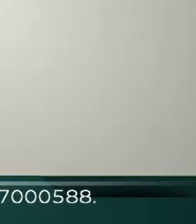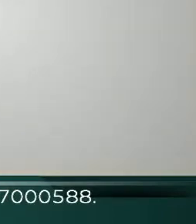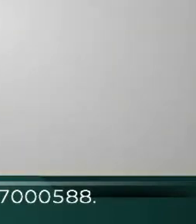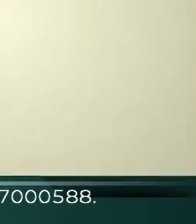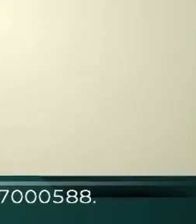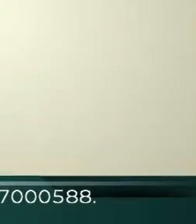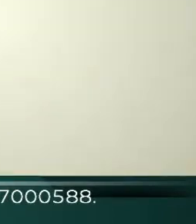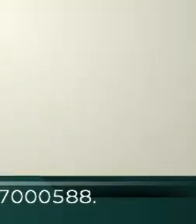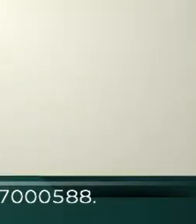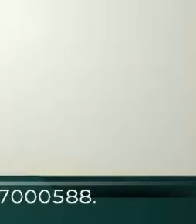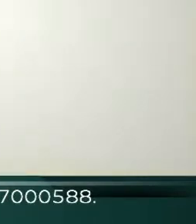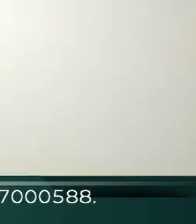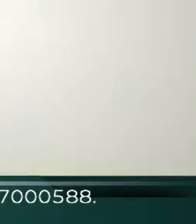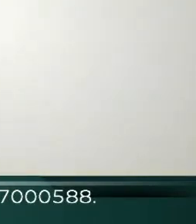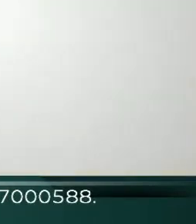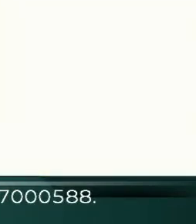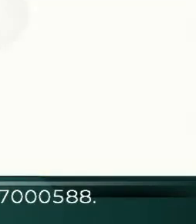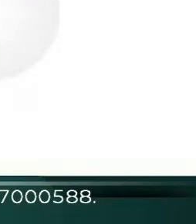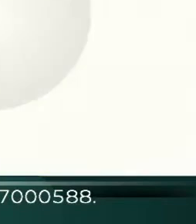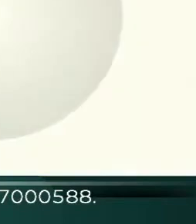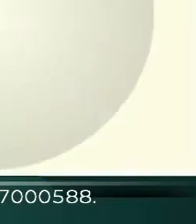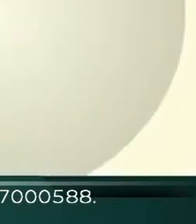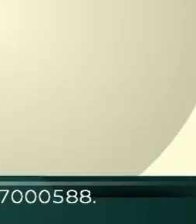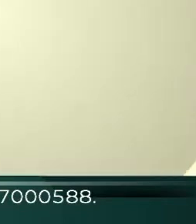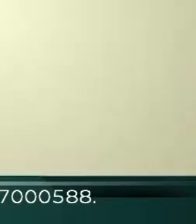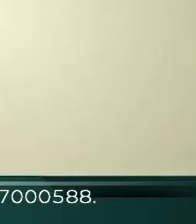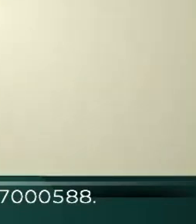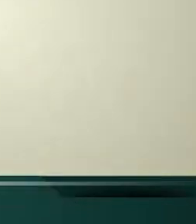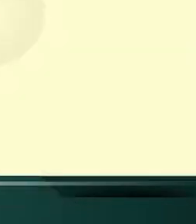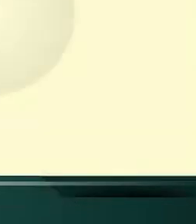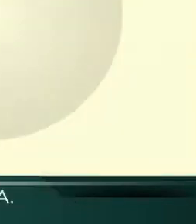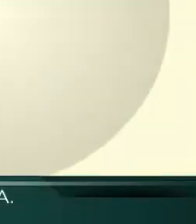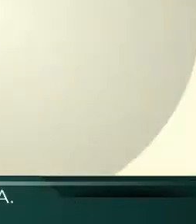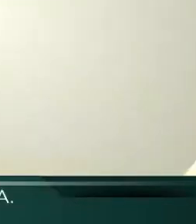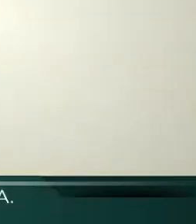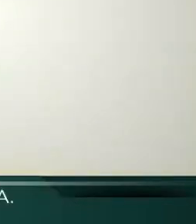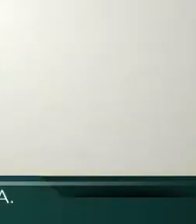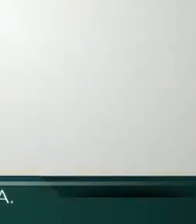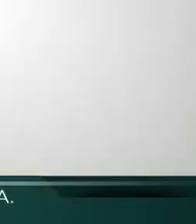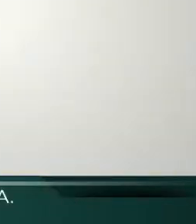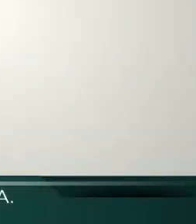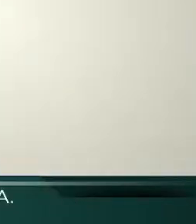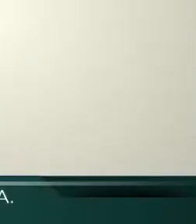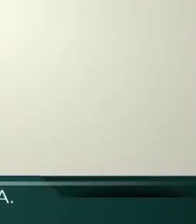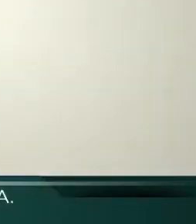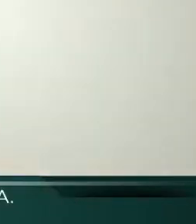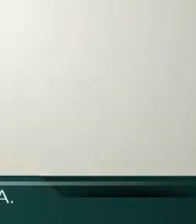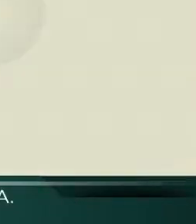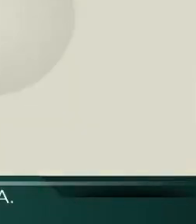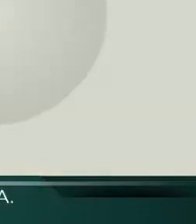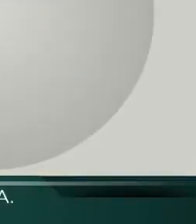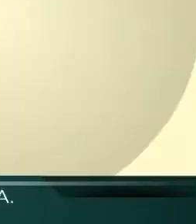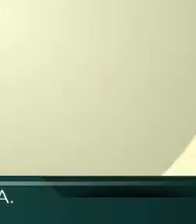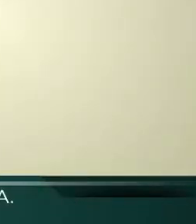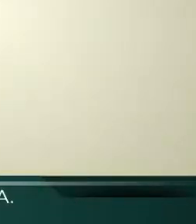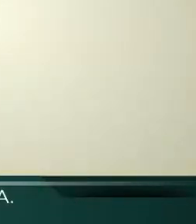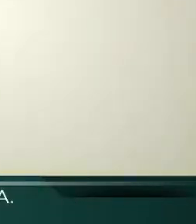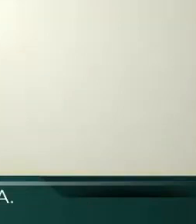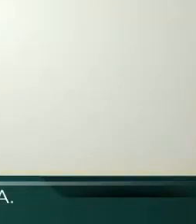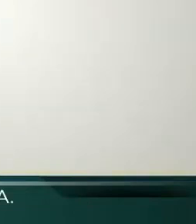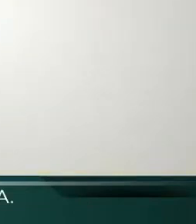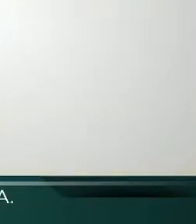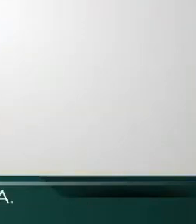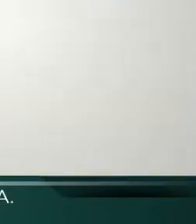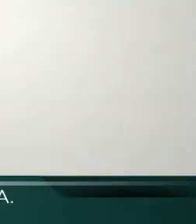067 000 588. En la casilla Cadena de dependencia,